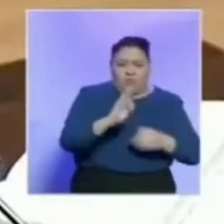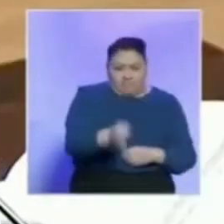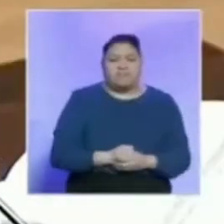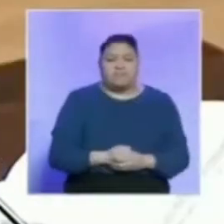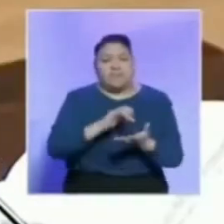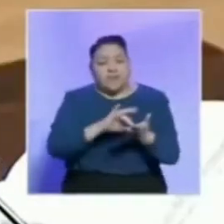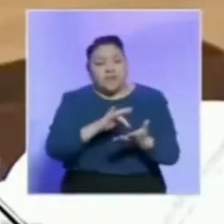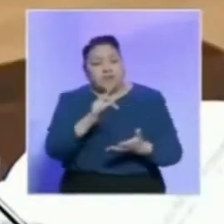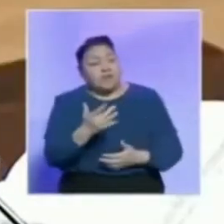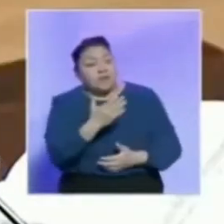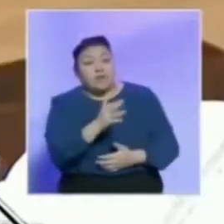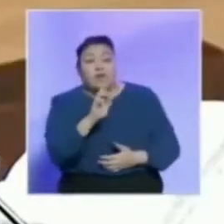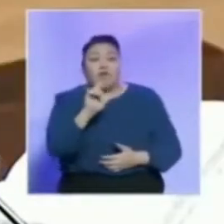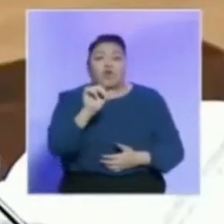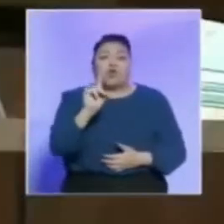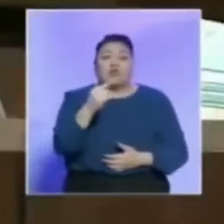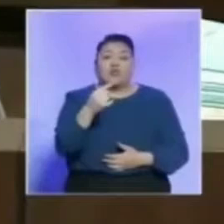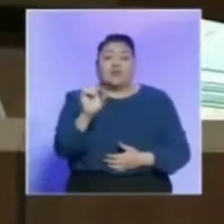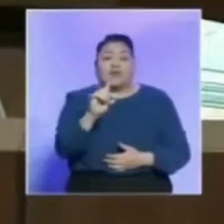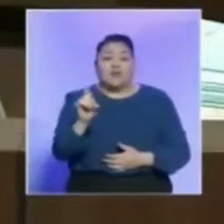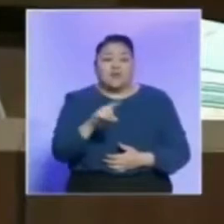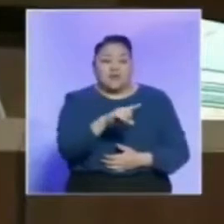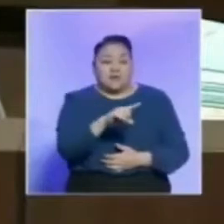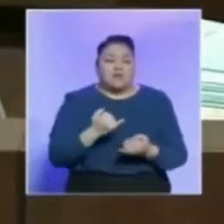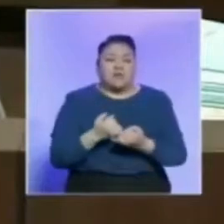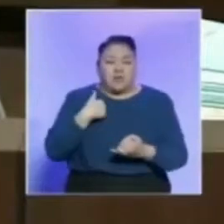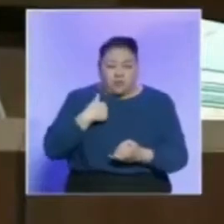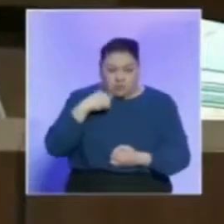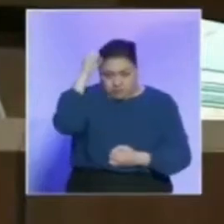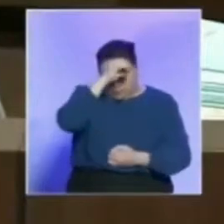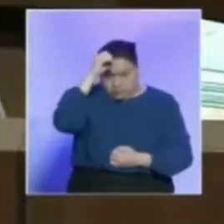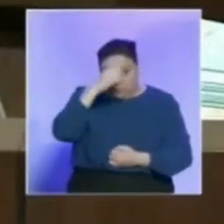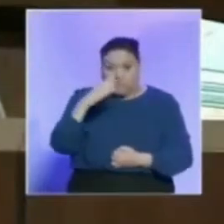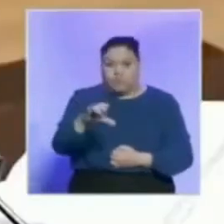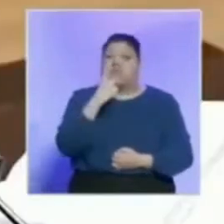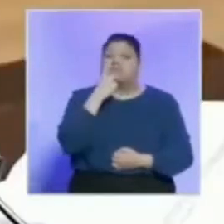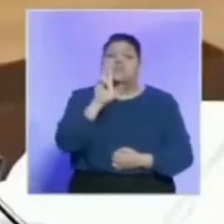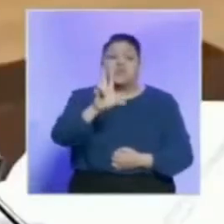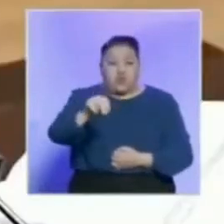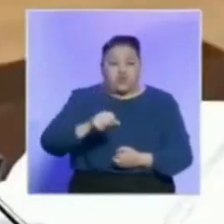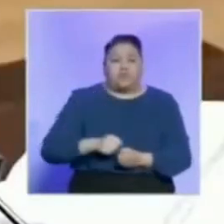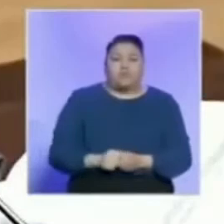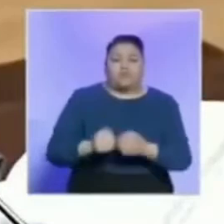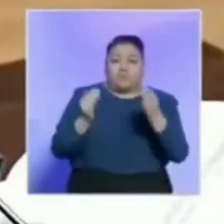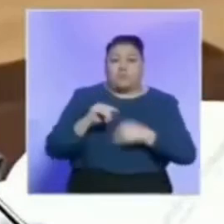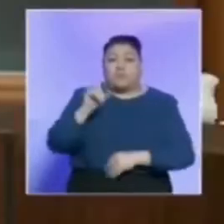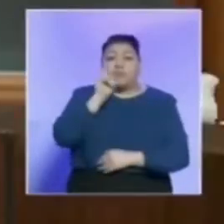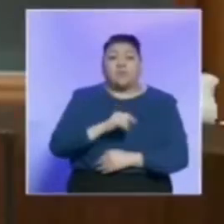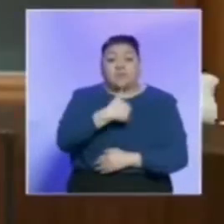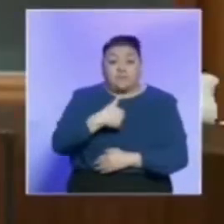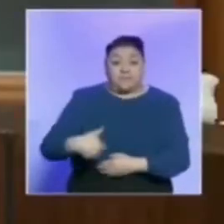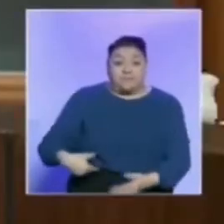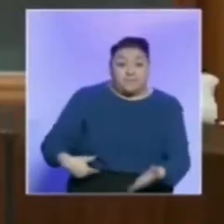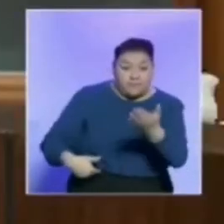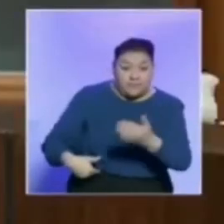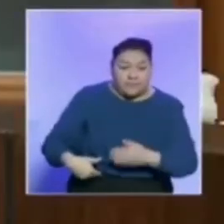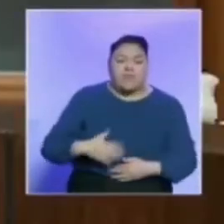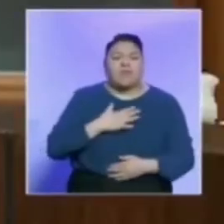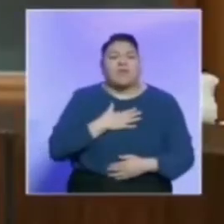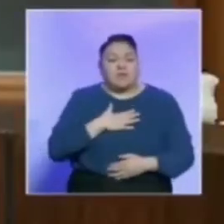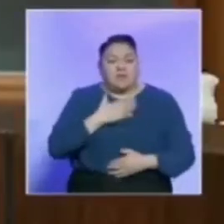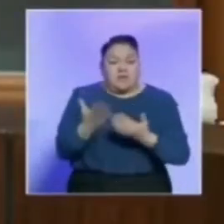no les funcionó, hicieron una campaña en medios de comunicación actores políticos estuvieron respaldando